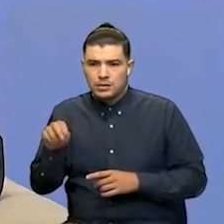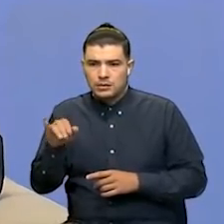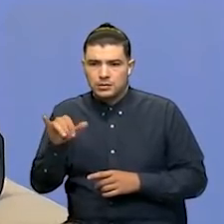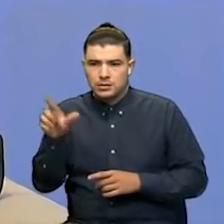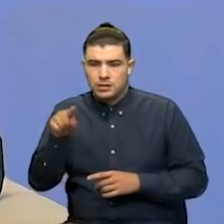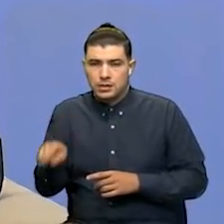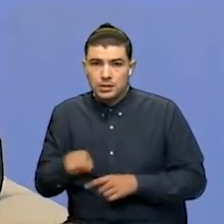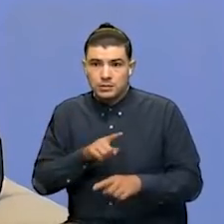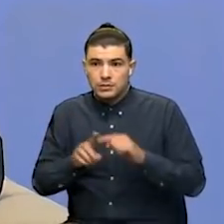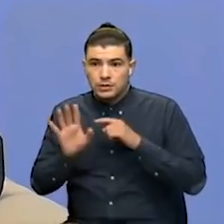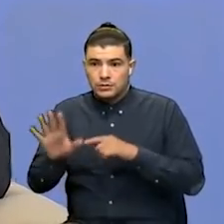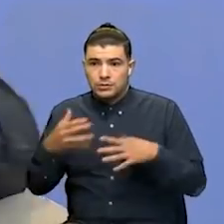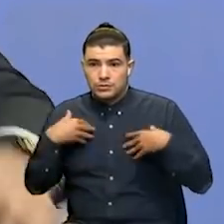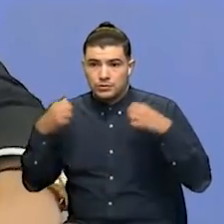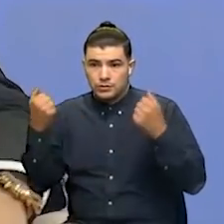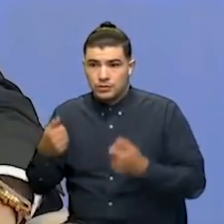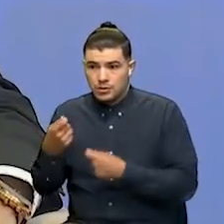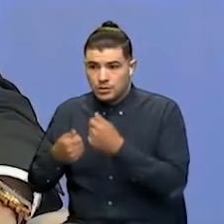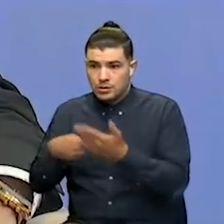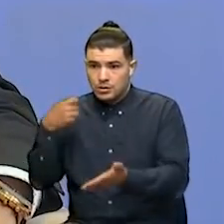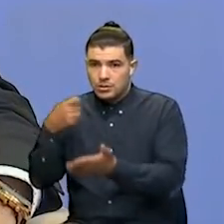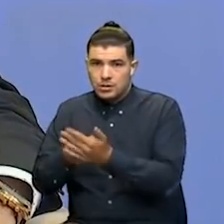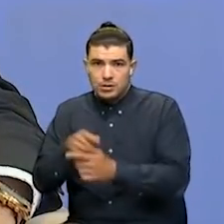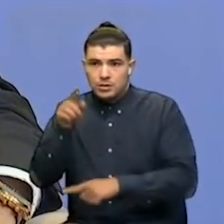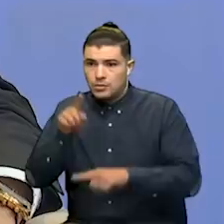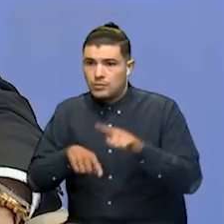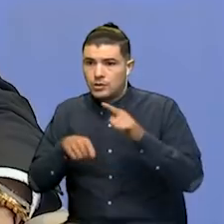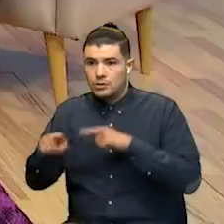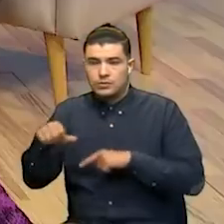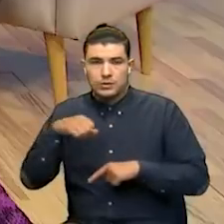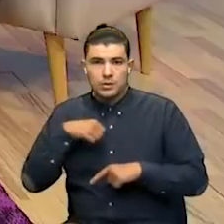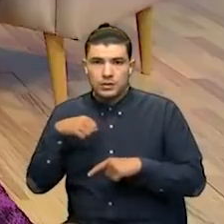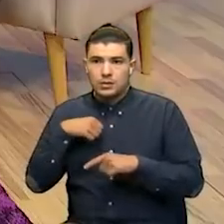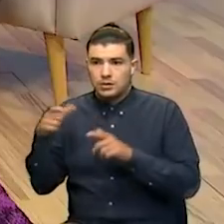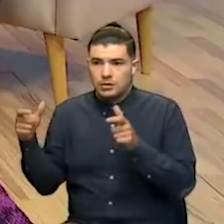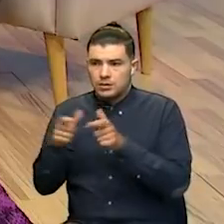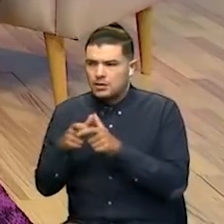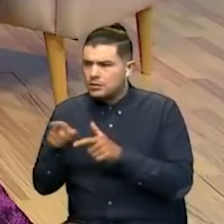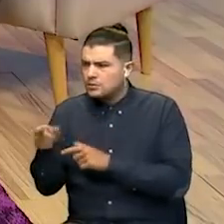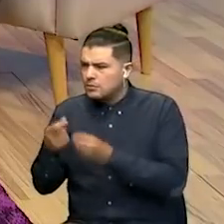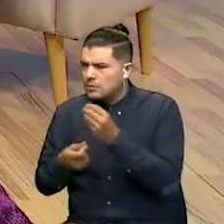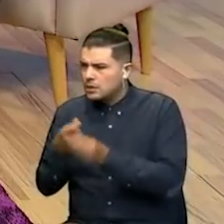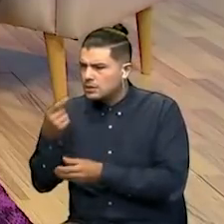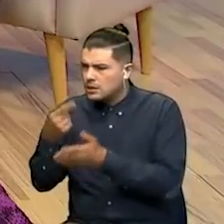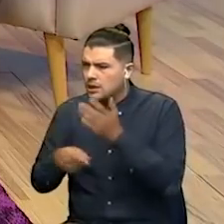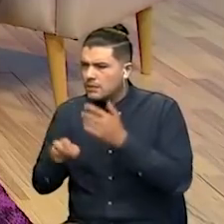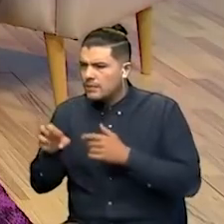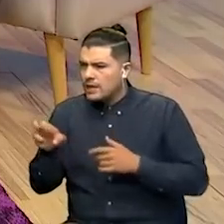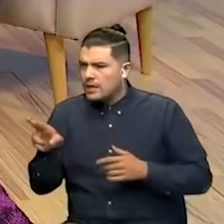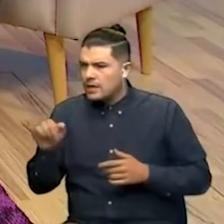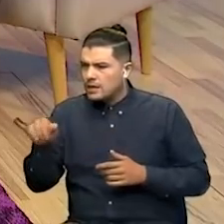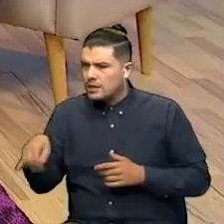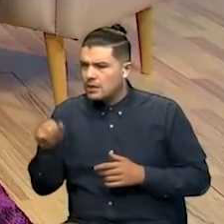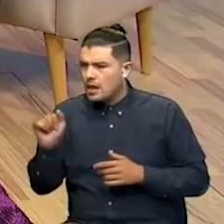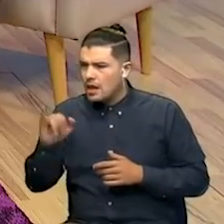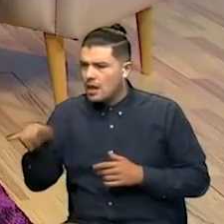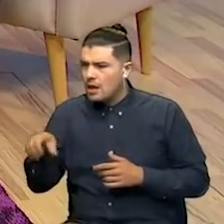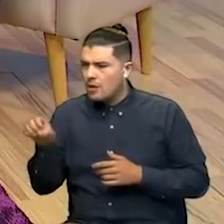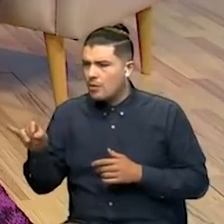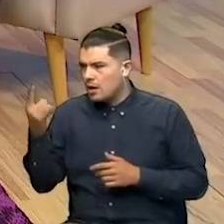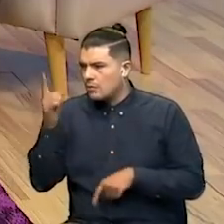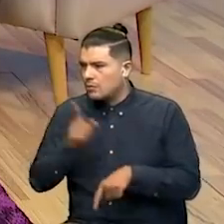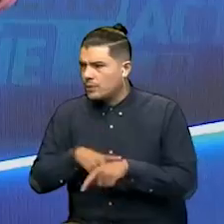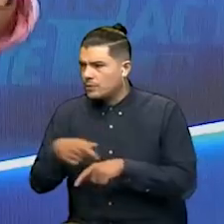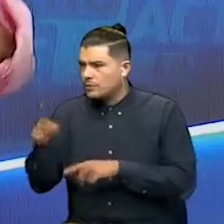la propiedad o lo que valió inicialmente el inmueble no lo podría tener la esposa. ¿Y eso se hace qué? ¿Con un peritazgo o algo así posterior, desde el momento en que